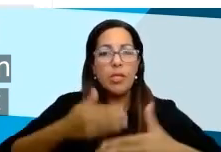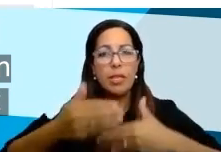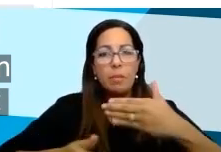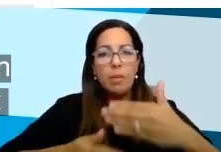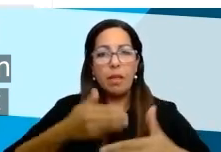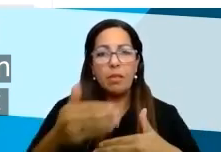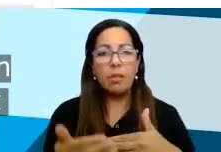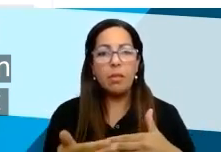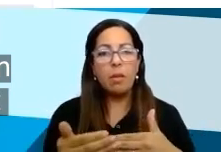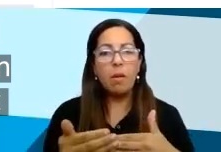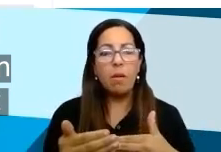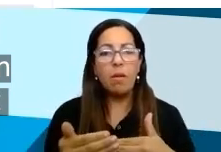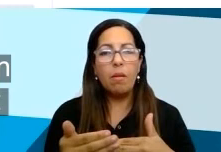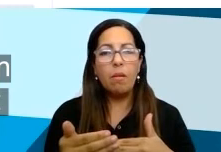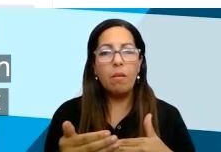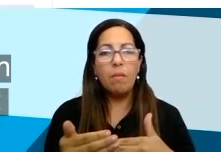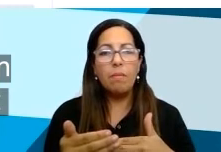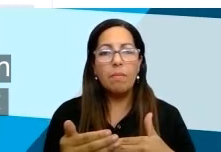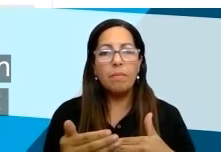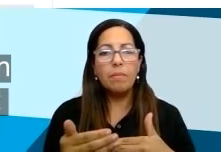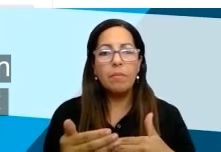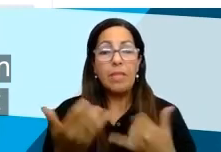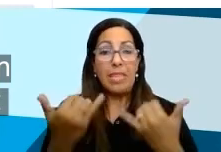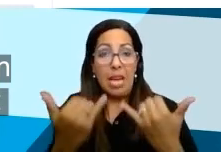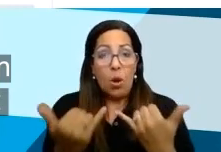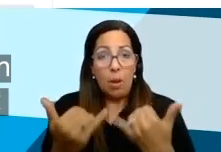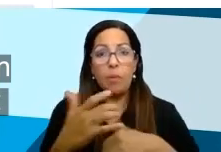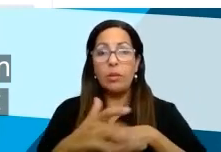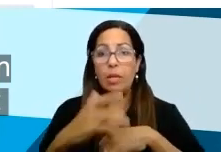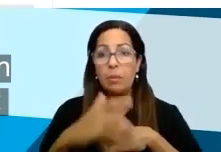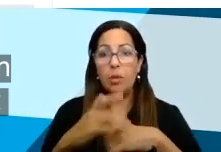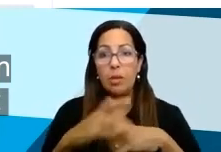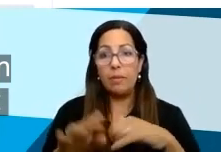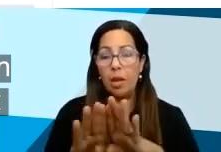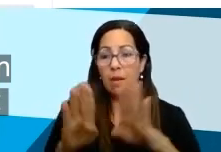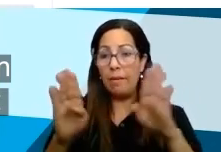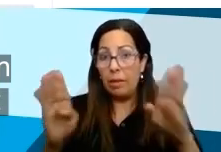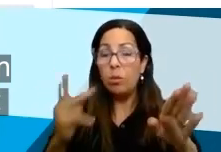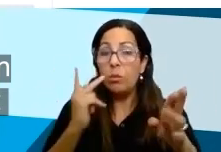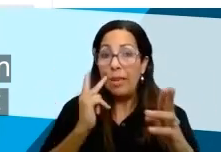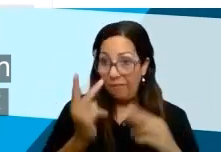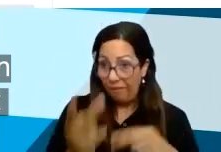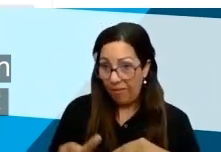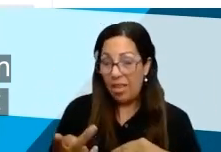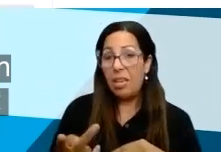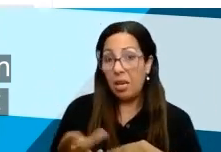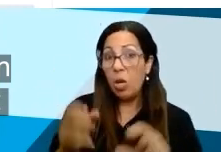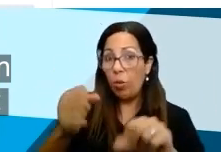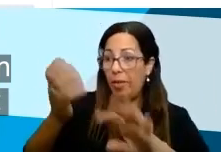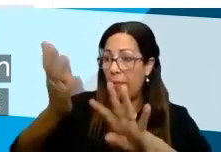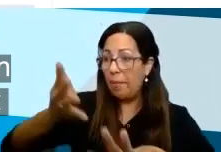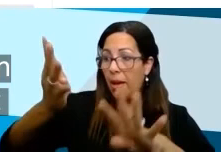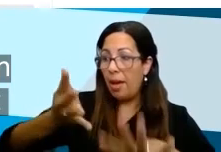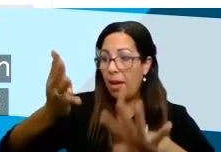están abiertos, ¿verdad? De manera que usted pudiera descargar los